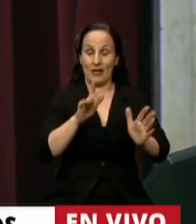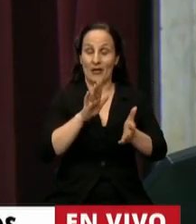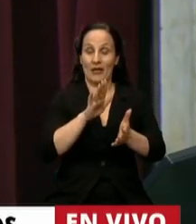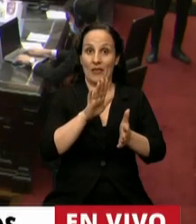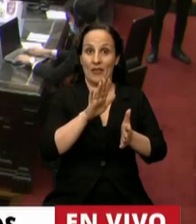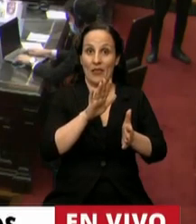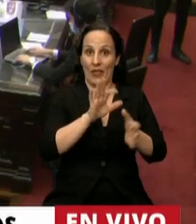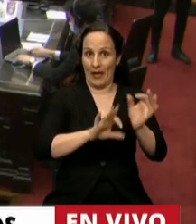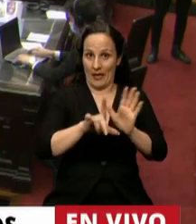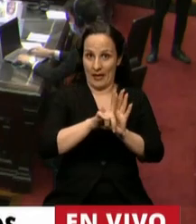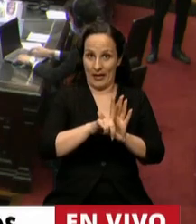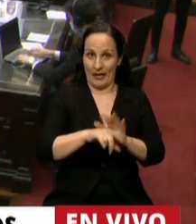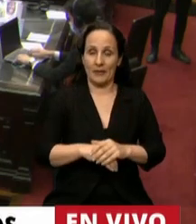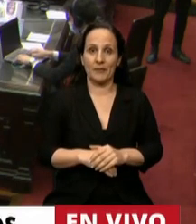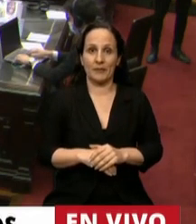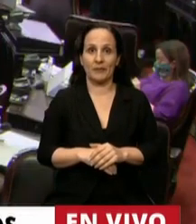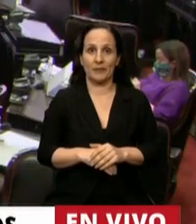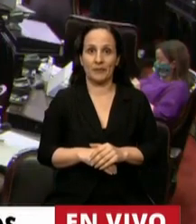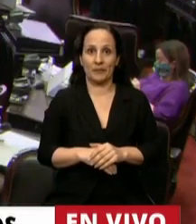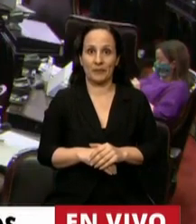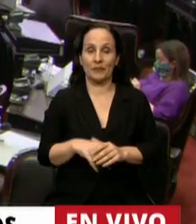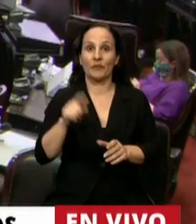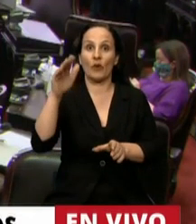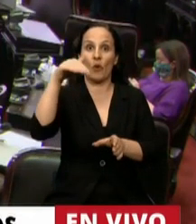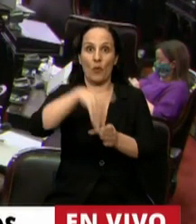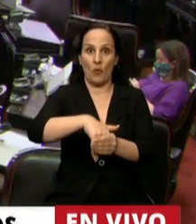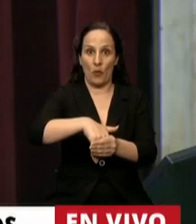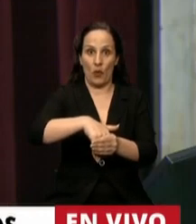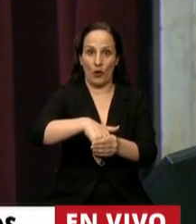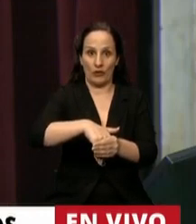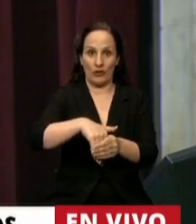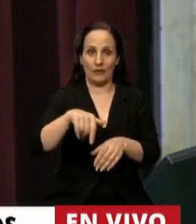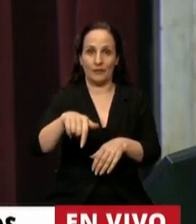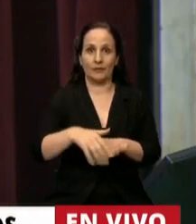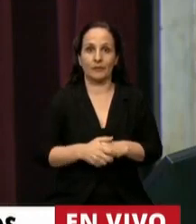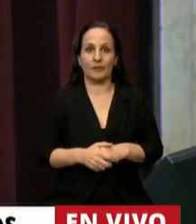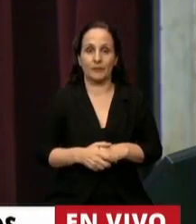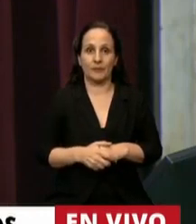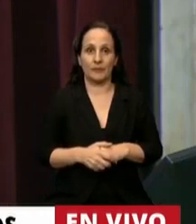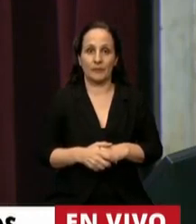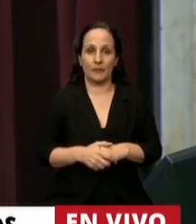presente ley. Sírvanse marcar su voto.